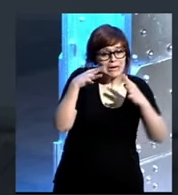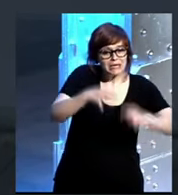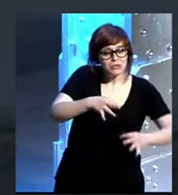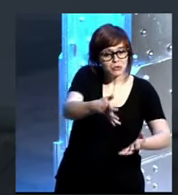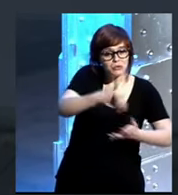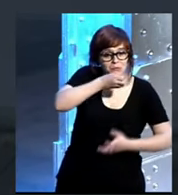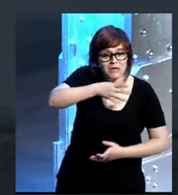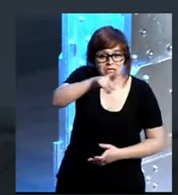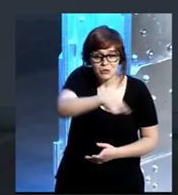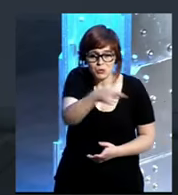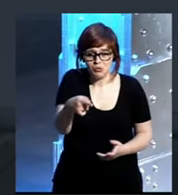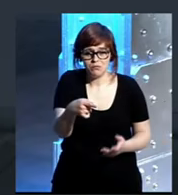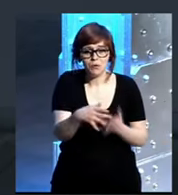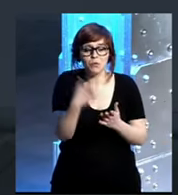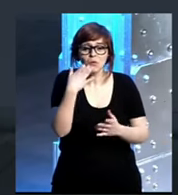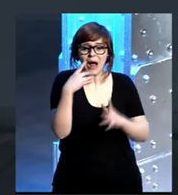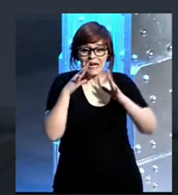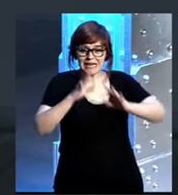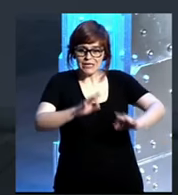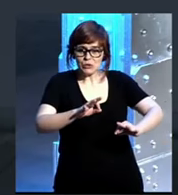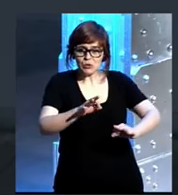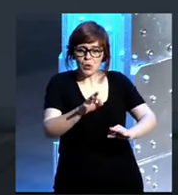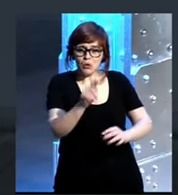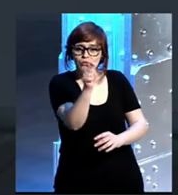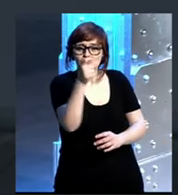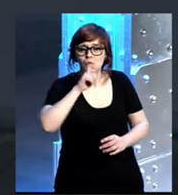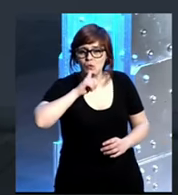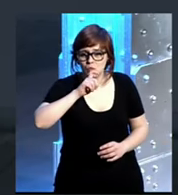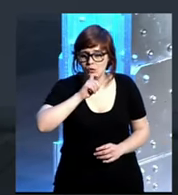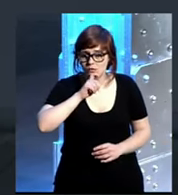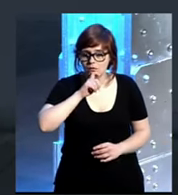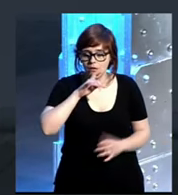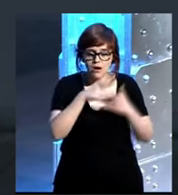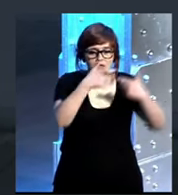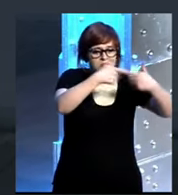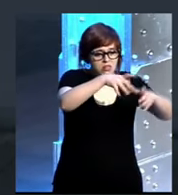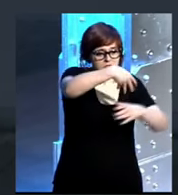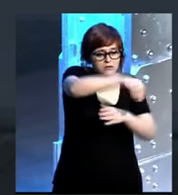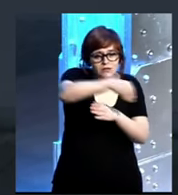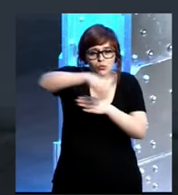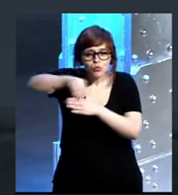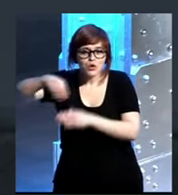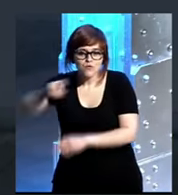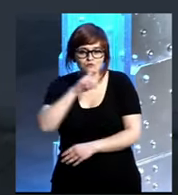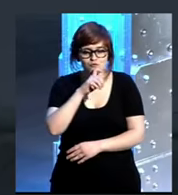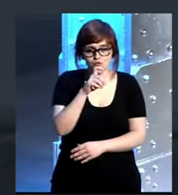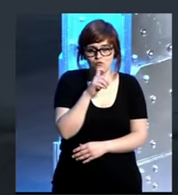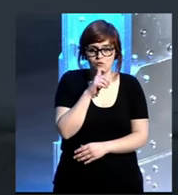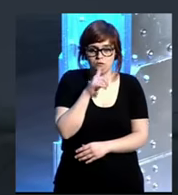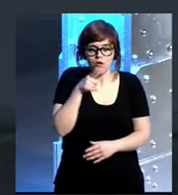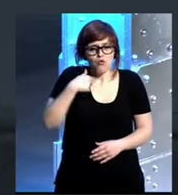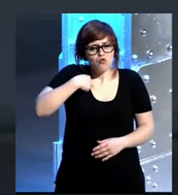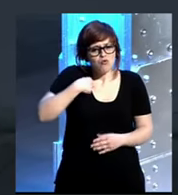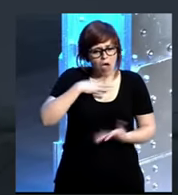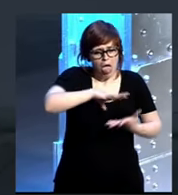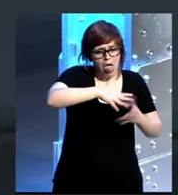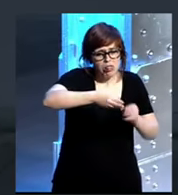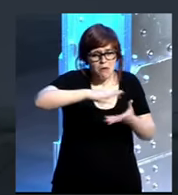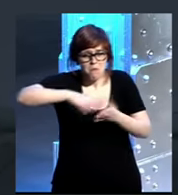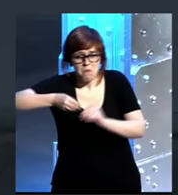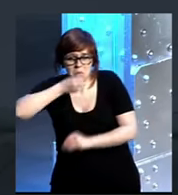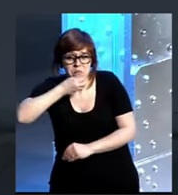Bueno, es que para distribuir esto es un lío. Para distribuir esto lo tengo que hacer, ¿cómo lo hago? Y lo que está claro, y también un poco decía Sonia, es